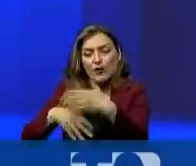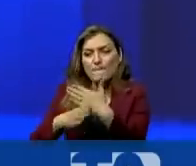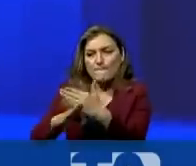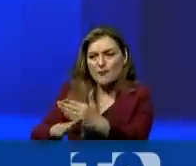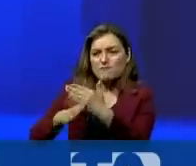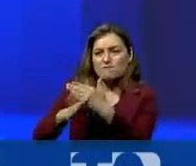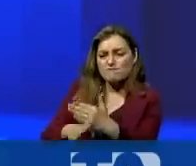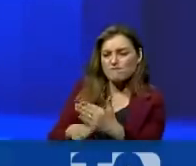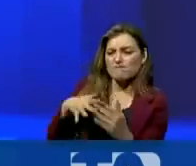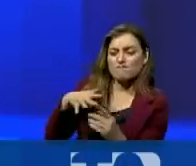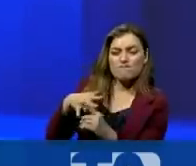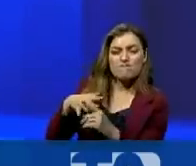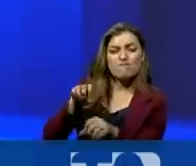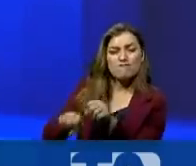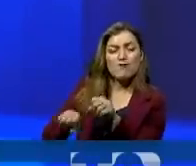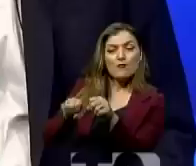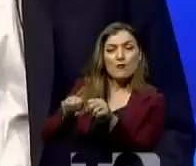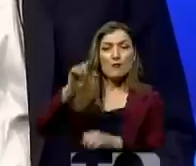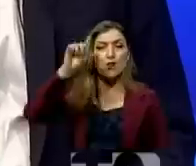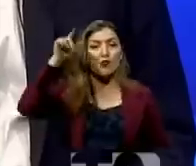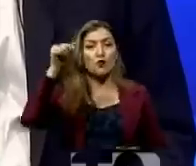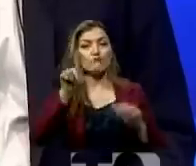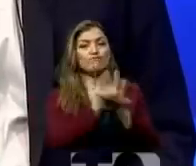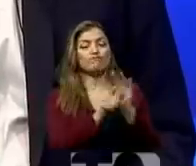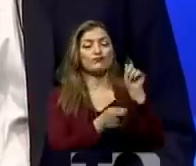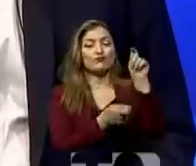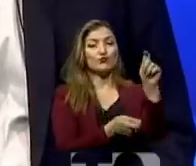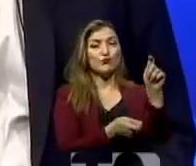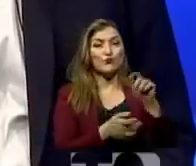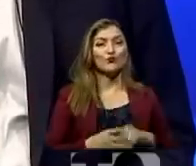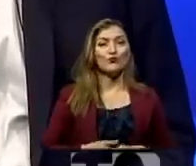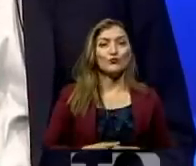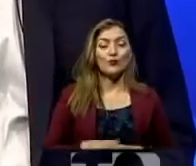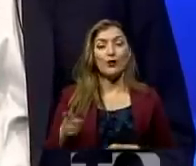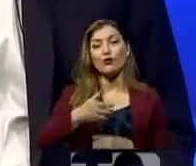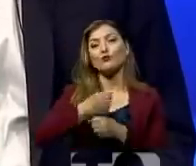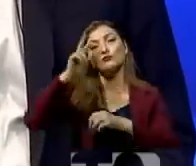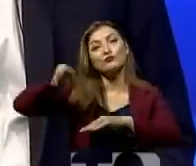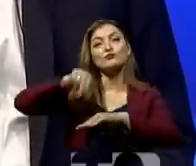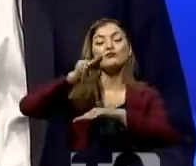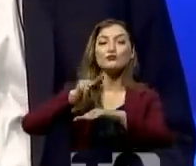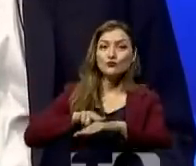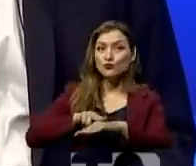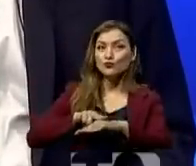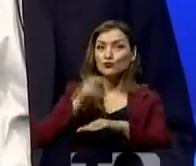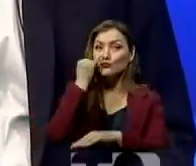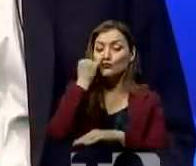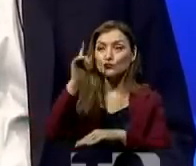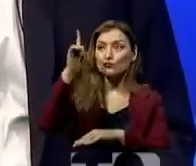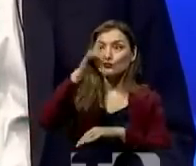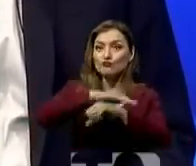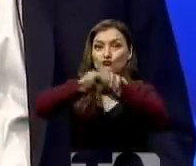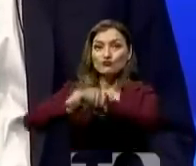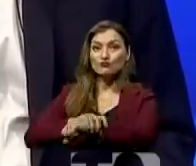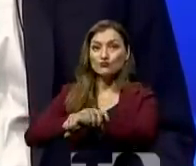en la mano ahora pero cuando uno escucha que él desde la cuna y ahora esta madrugada a raíz de esa habitación dicen vamos a radicalizar